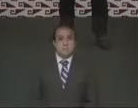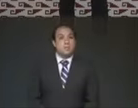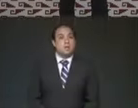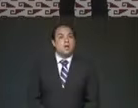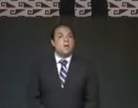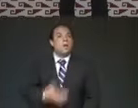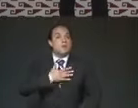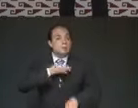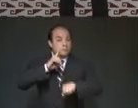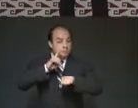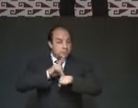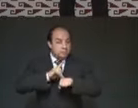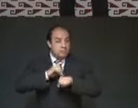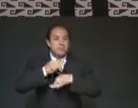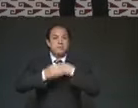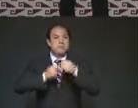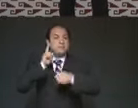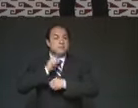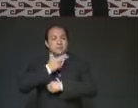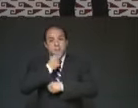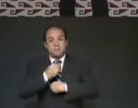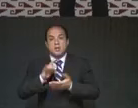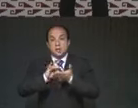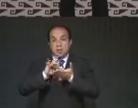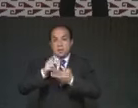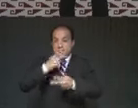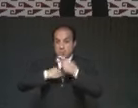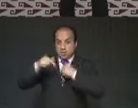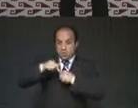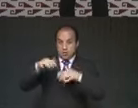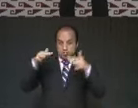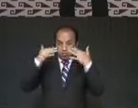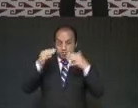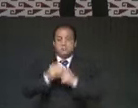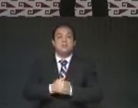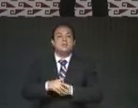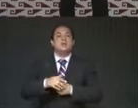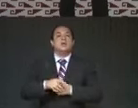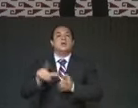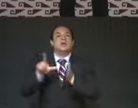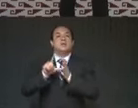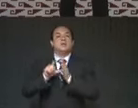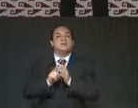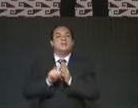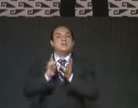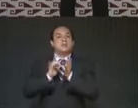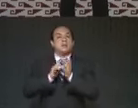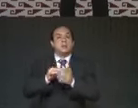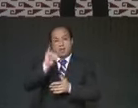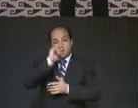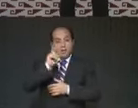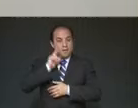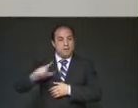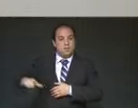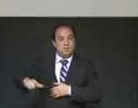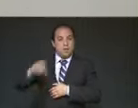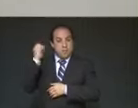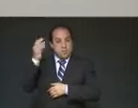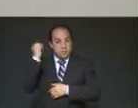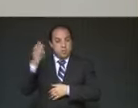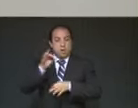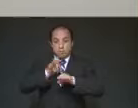Buenos días a todas y todos, muchas gracias por estar aquí, muchas gracias jefa de gobierno por estar en este evento que es muy importante para